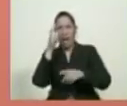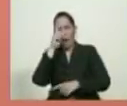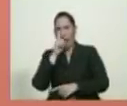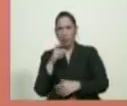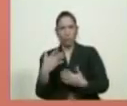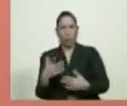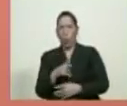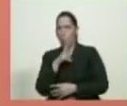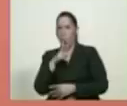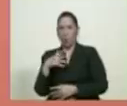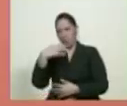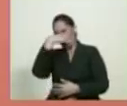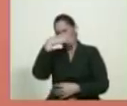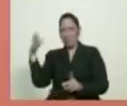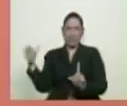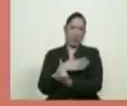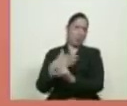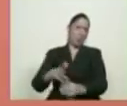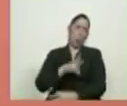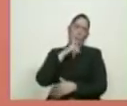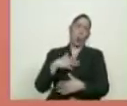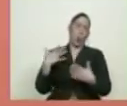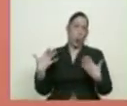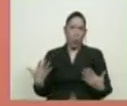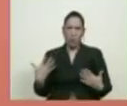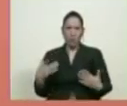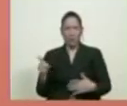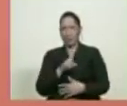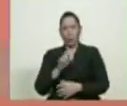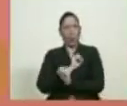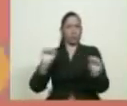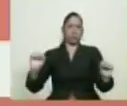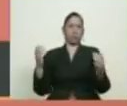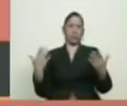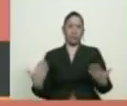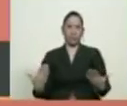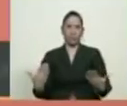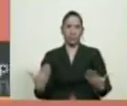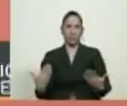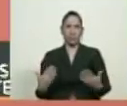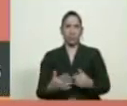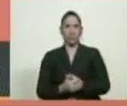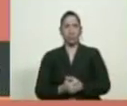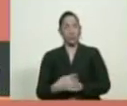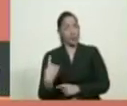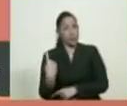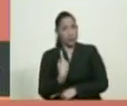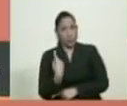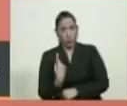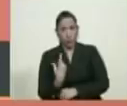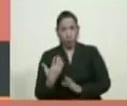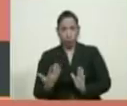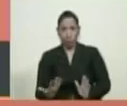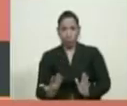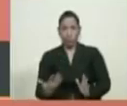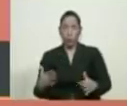es una barbaridad. Eso es inaceptable. Pero no solo, no contento con